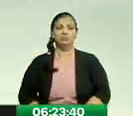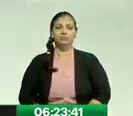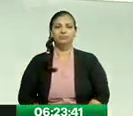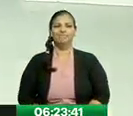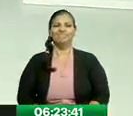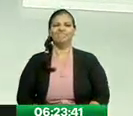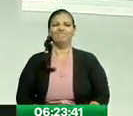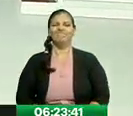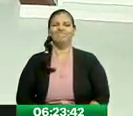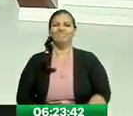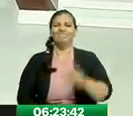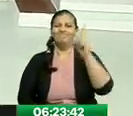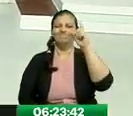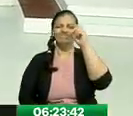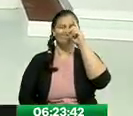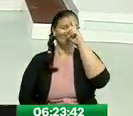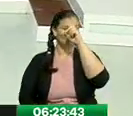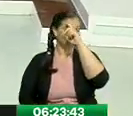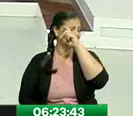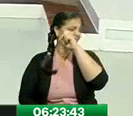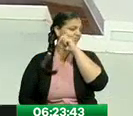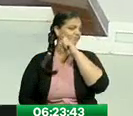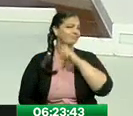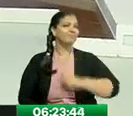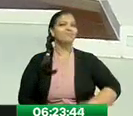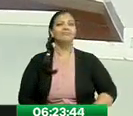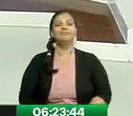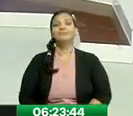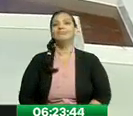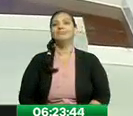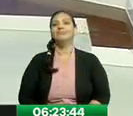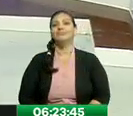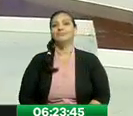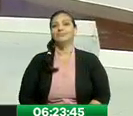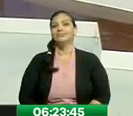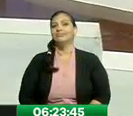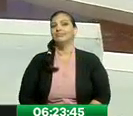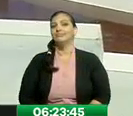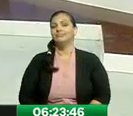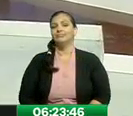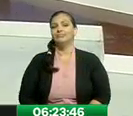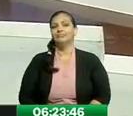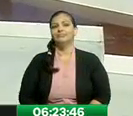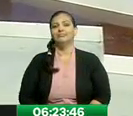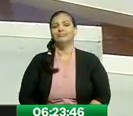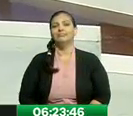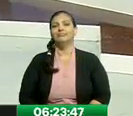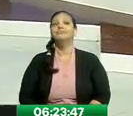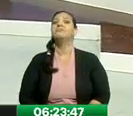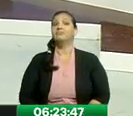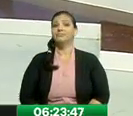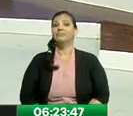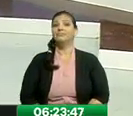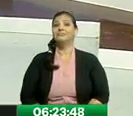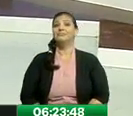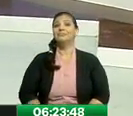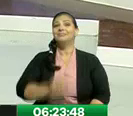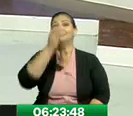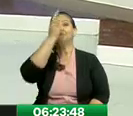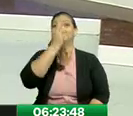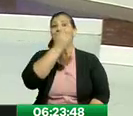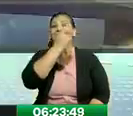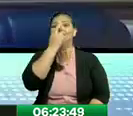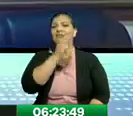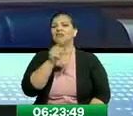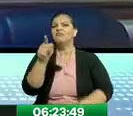Terrible, terrible, mi querida Mayra. La situación que estamos viendo es una cosa que se está observando cada vez